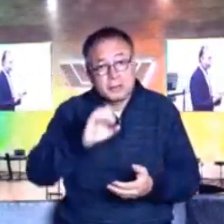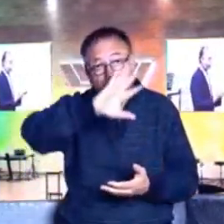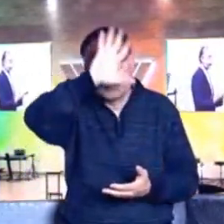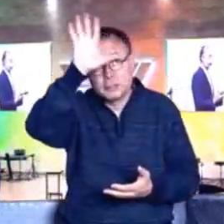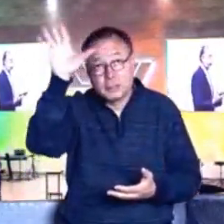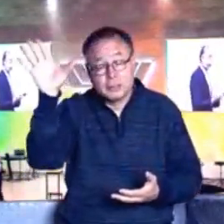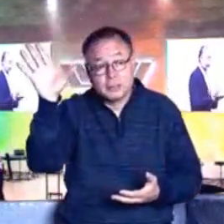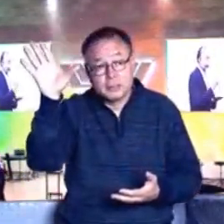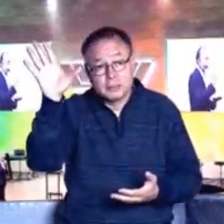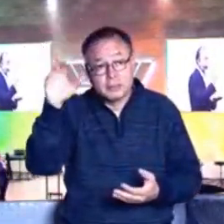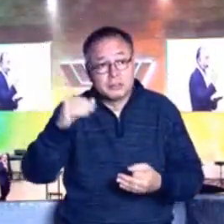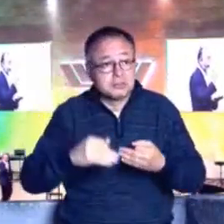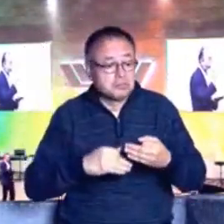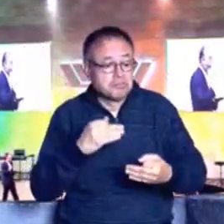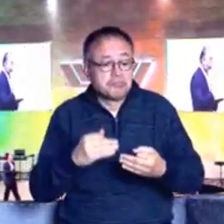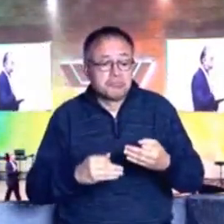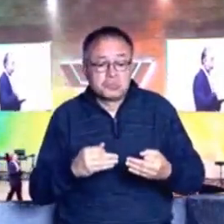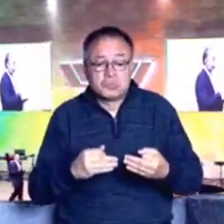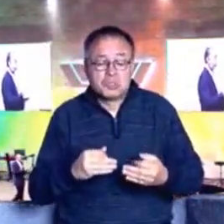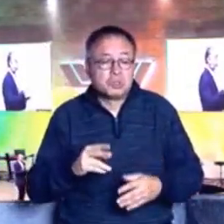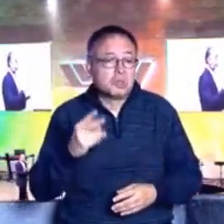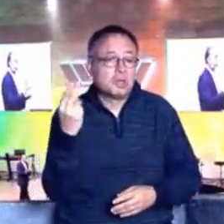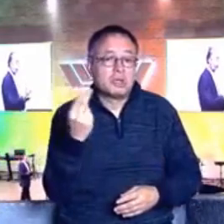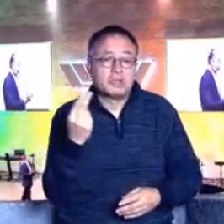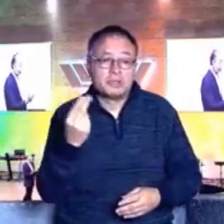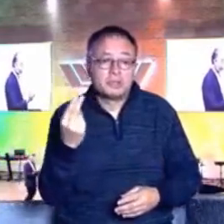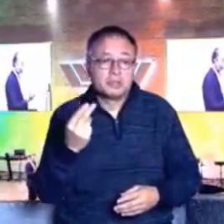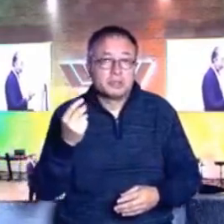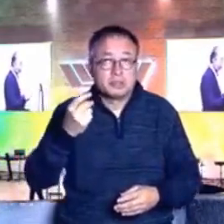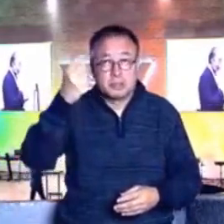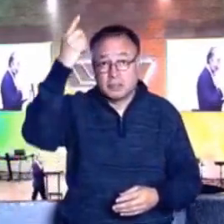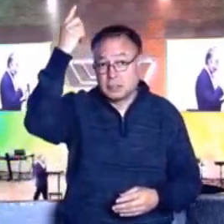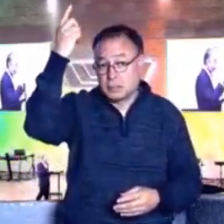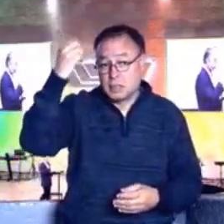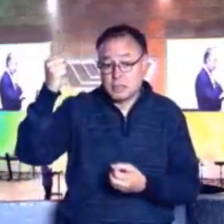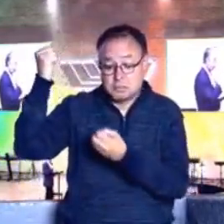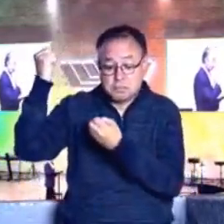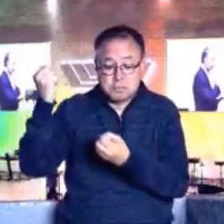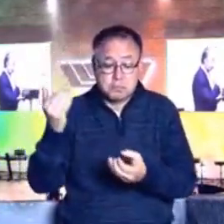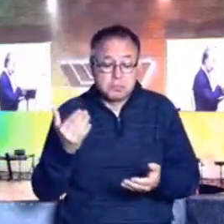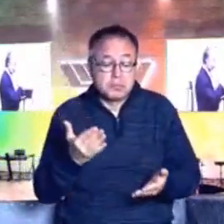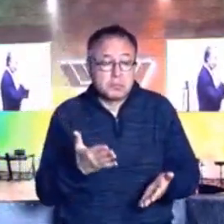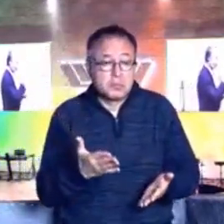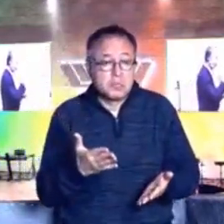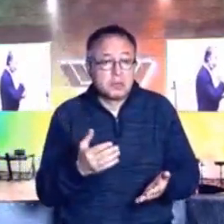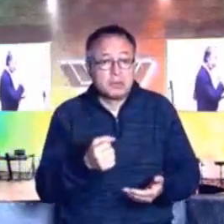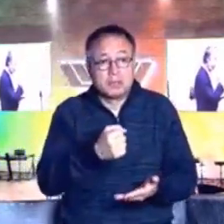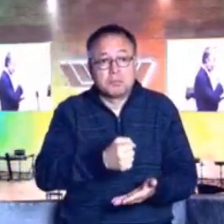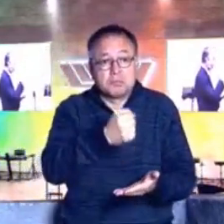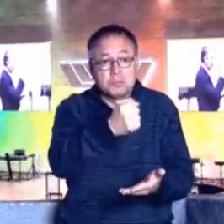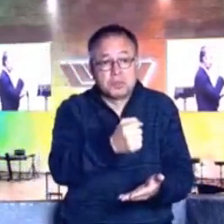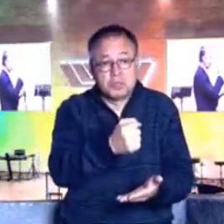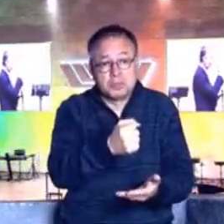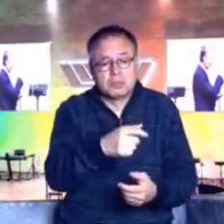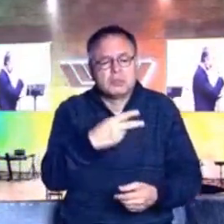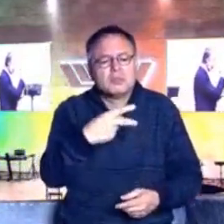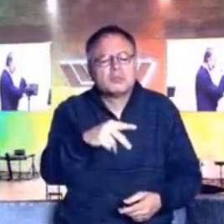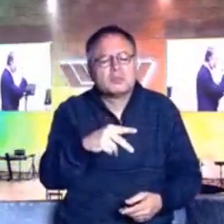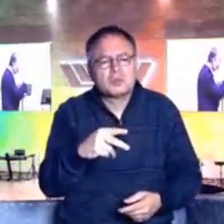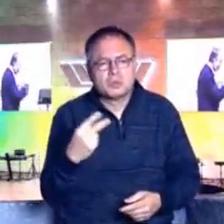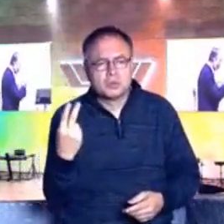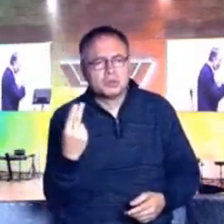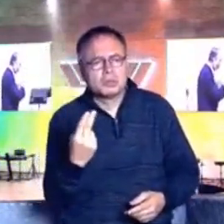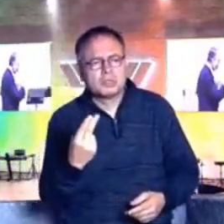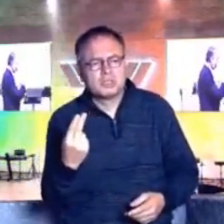satisfechas en Dios porque él es tu padre proveedor y muchas veces nos sentimos con necesidad nos sentimos